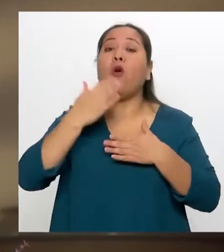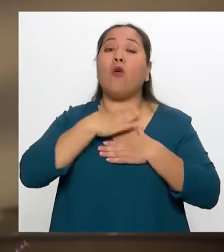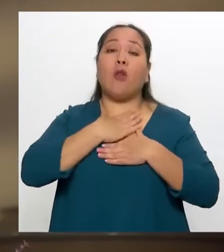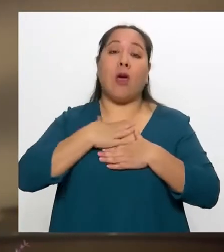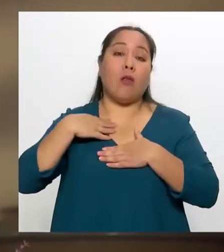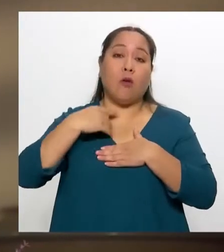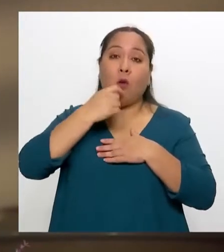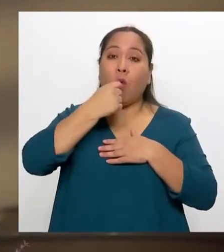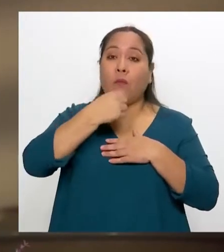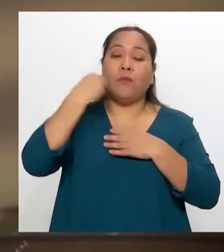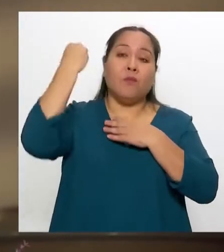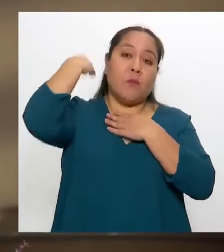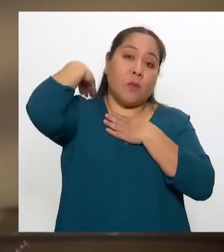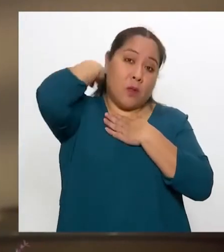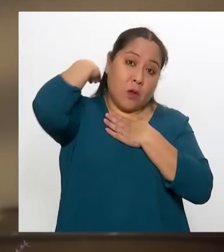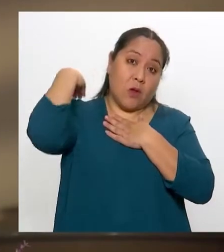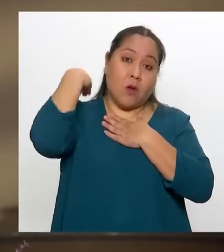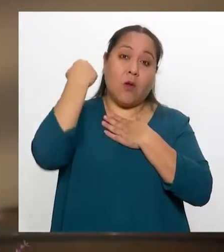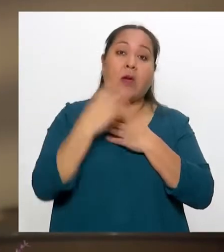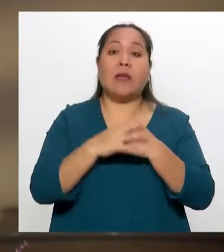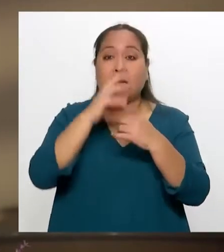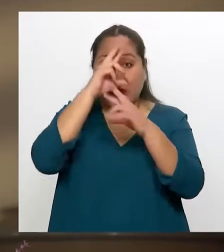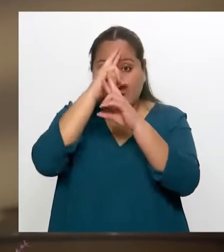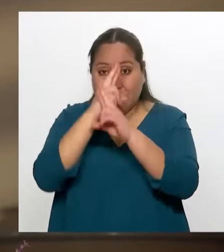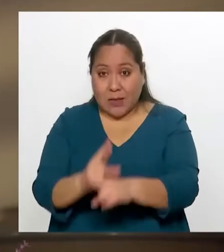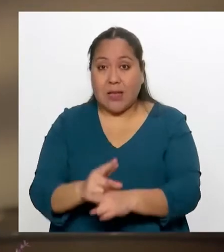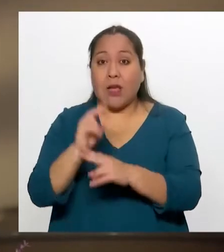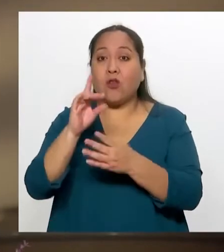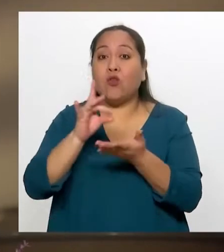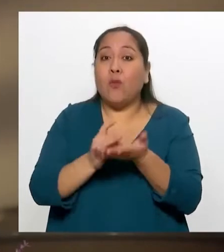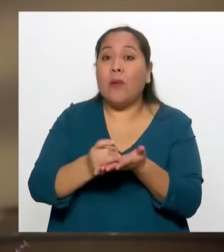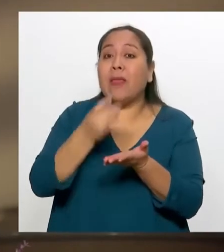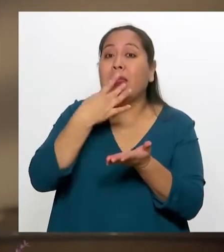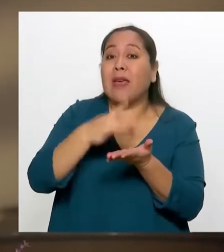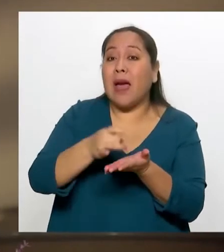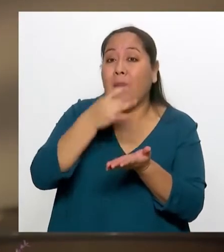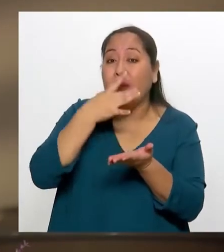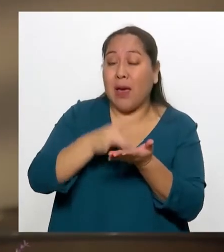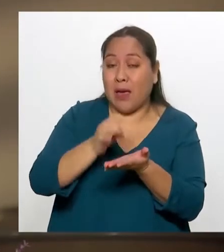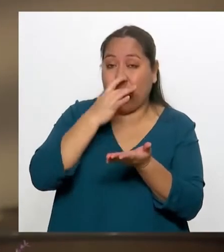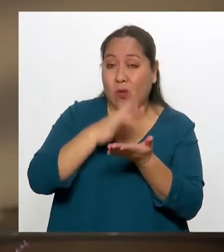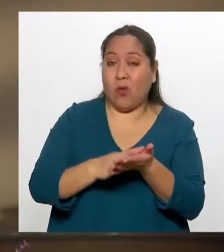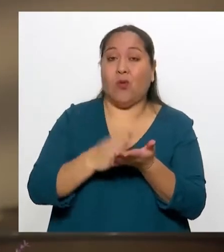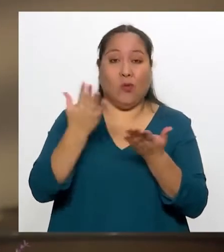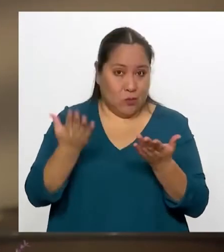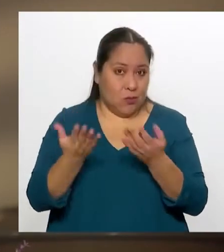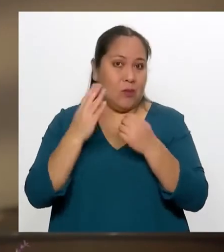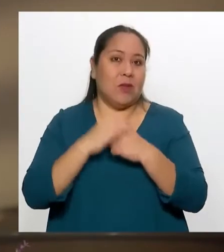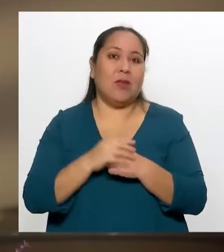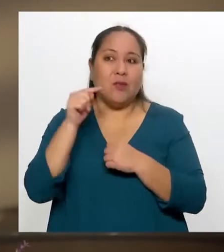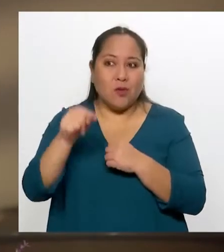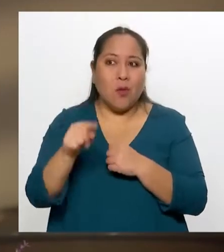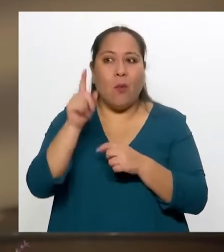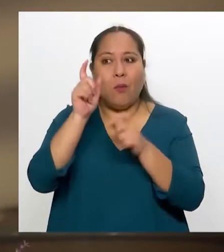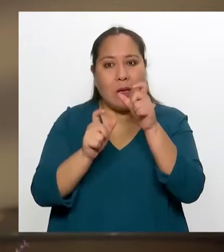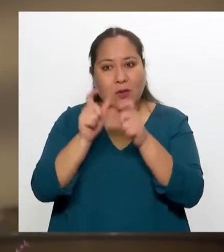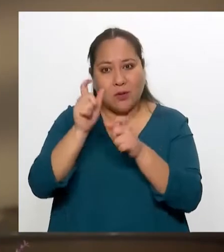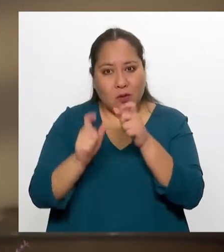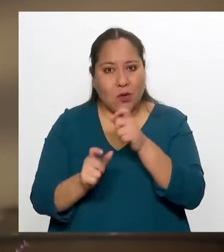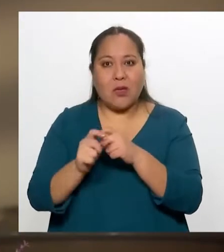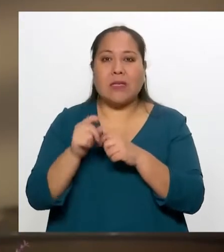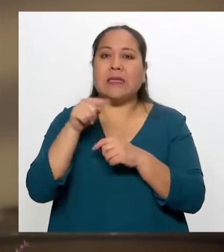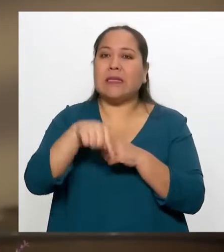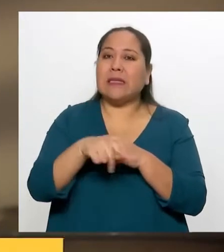secreciones, movilización de secreciones, ¿no? Cumplimiento de su medicación que se le ha instalado. Entonces, son